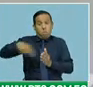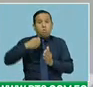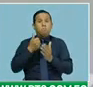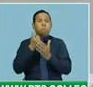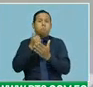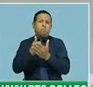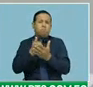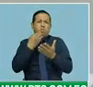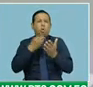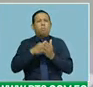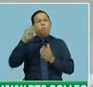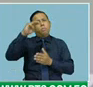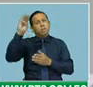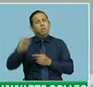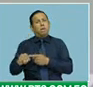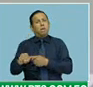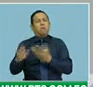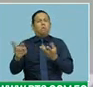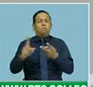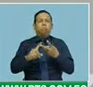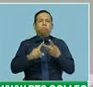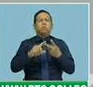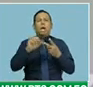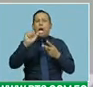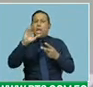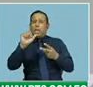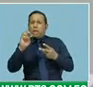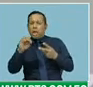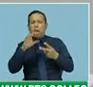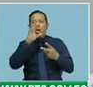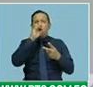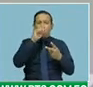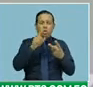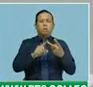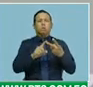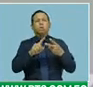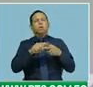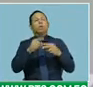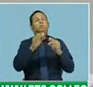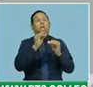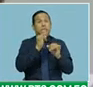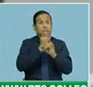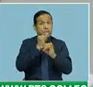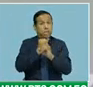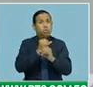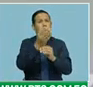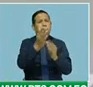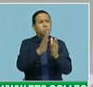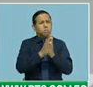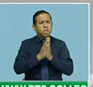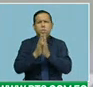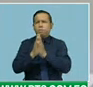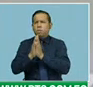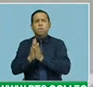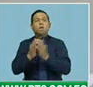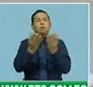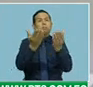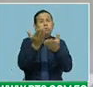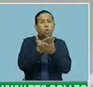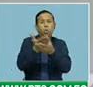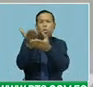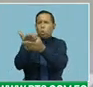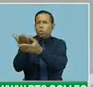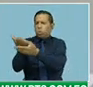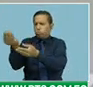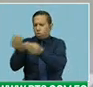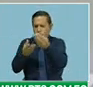de Salud, al director de la Agencia Nacional de Tránsito y demás funcionarios que tengan competencia específicamente con este aspecto de irregularidad que